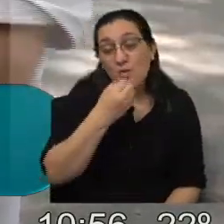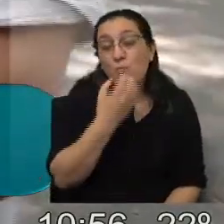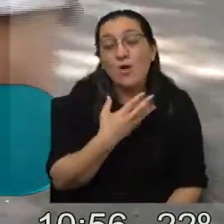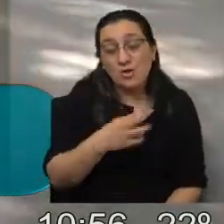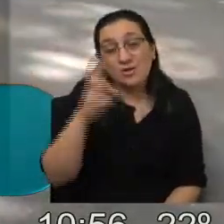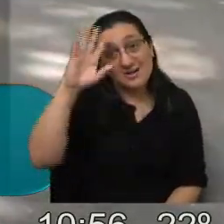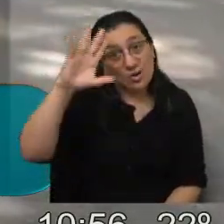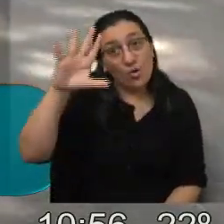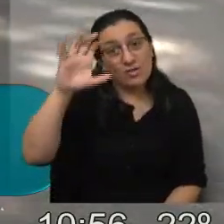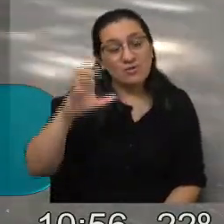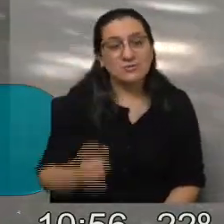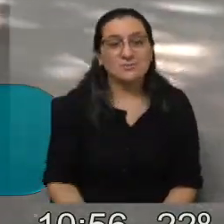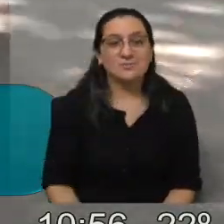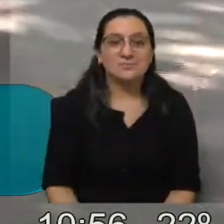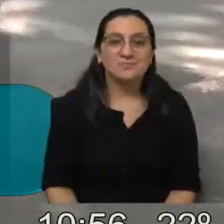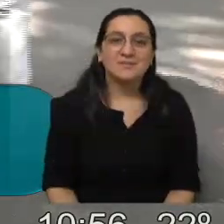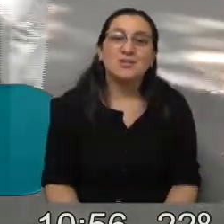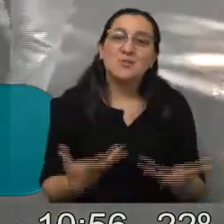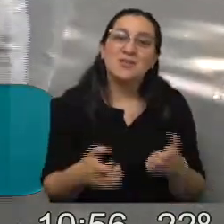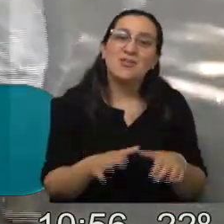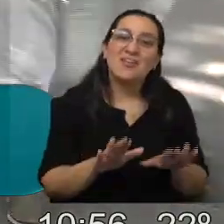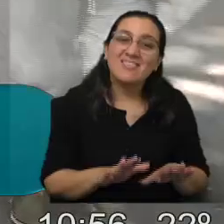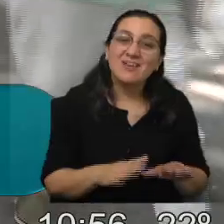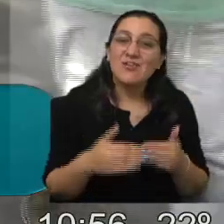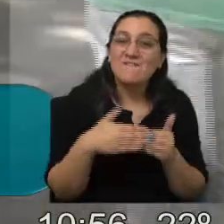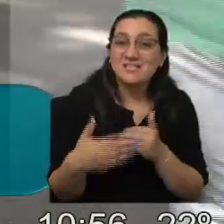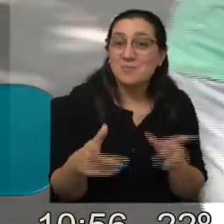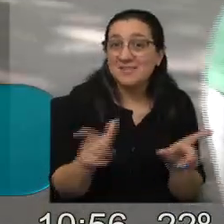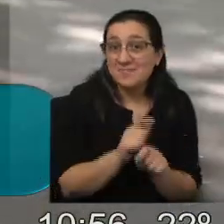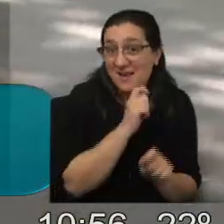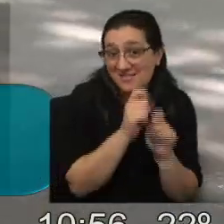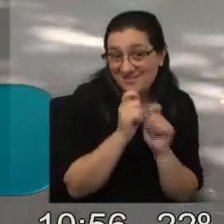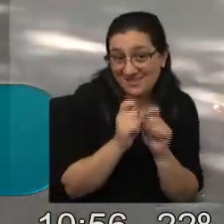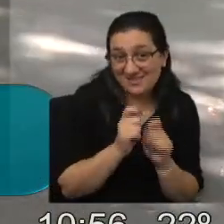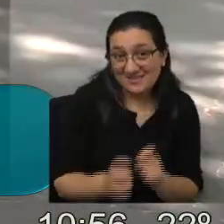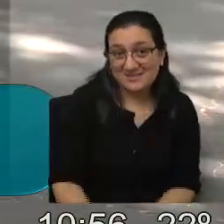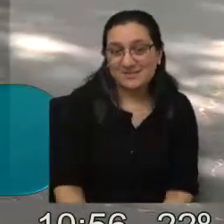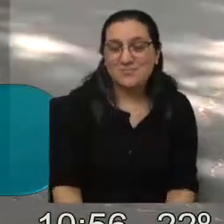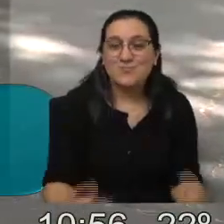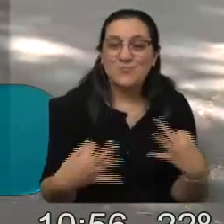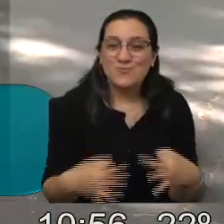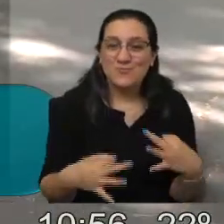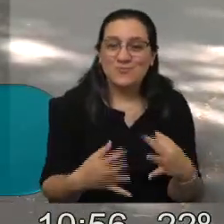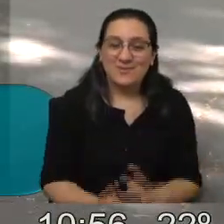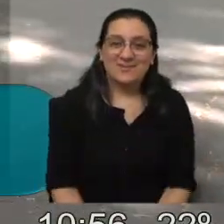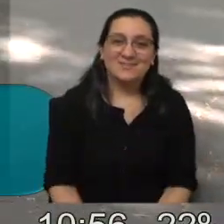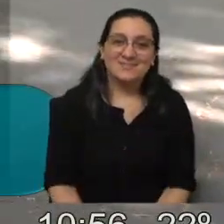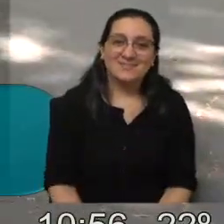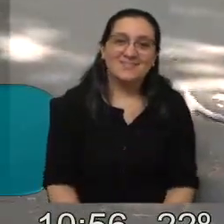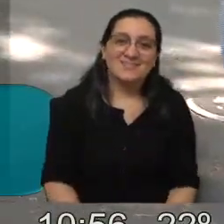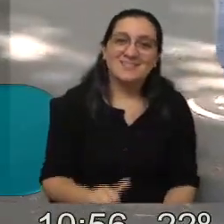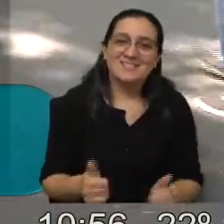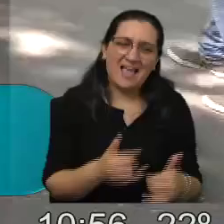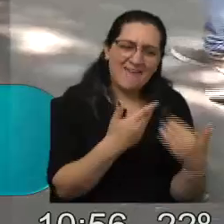bueno! Bueno, a ver, yo no un tengo... grande. Me quiero quedar con este vecino para cerrar el móvil con este vecino, Marcelo. Muy bien, mirá lo que es este vecino, que se ha brindado